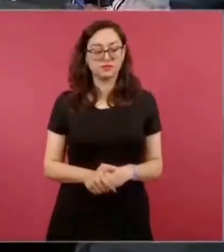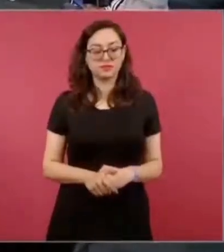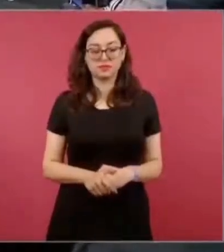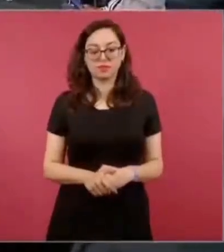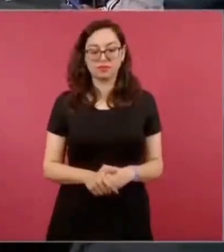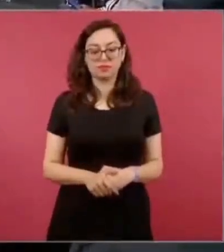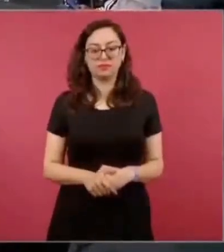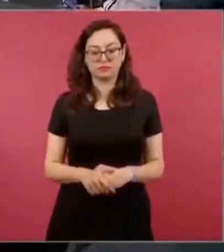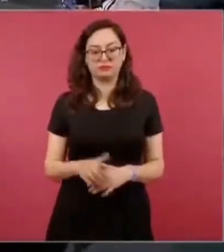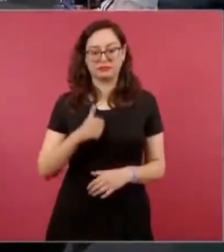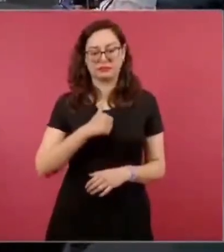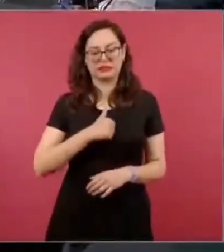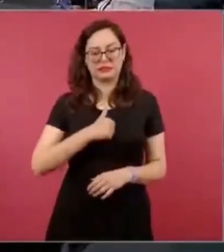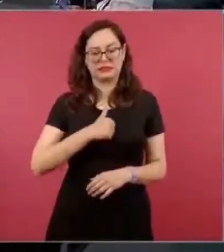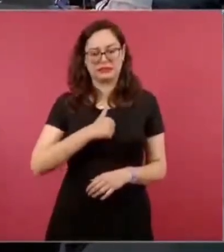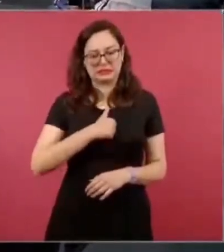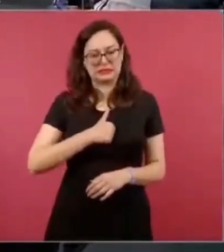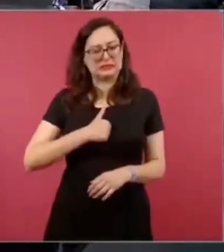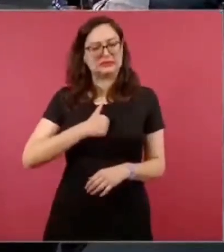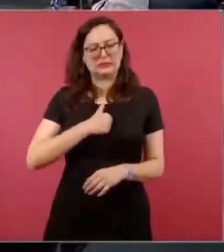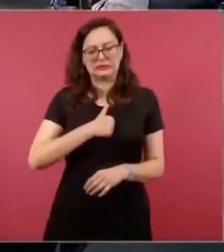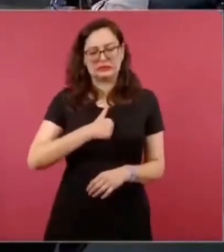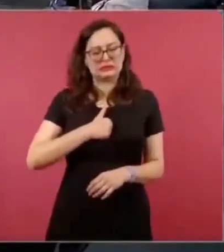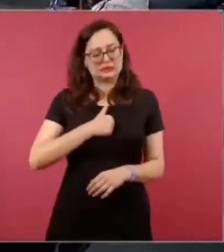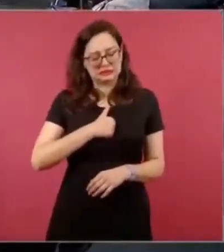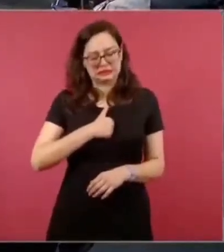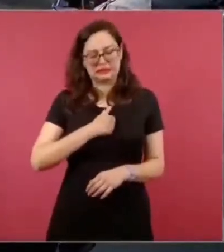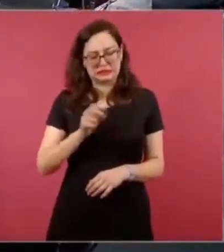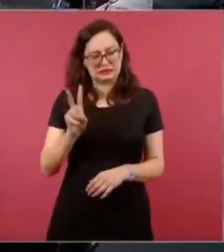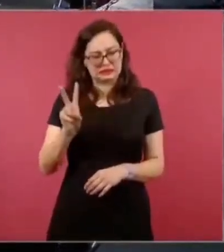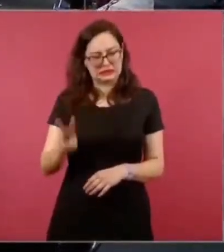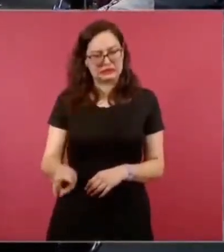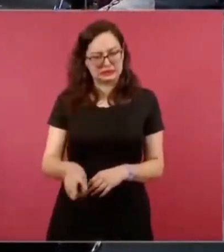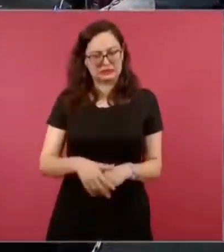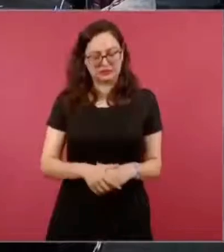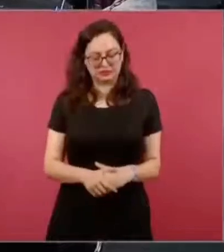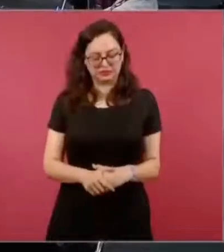lamentable esta situación. Yo me